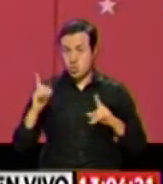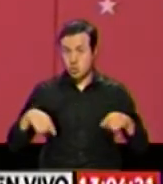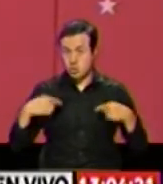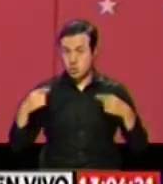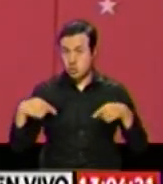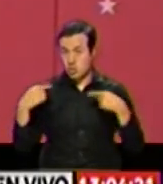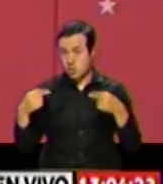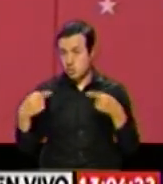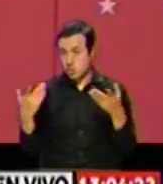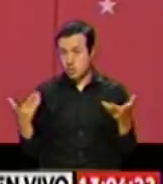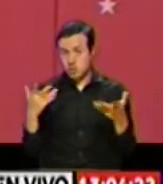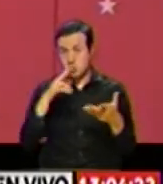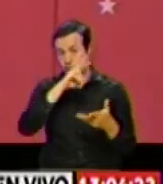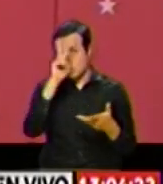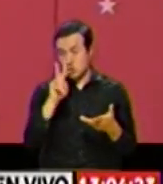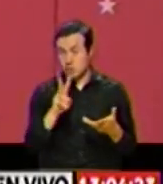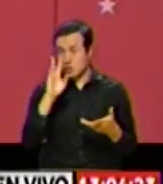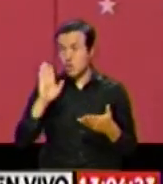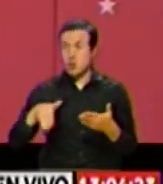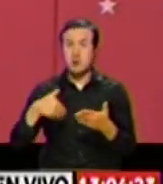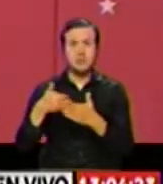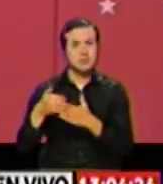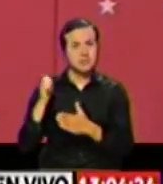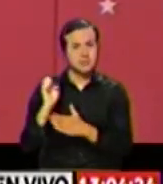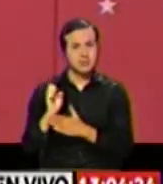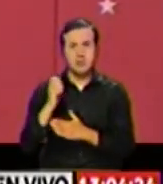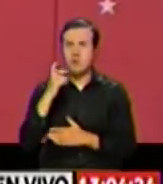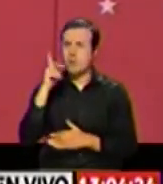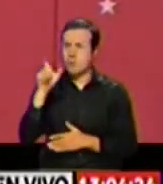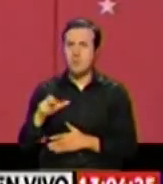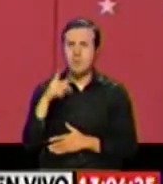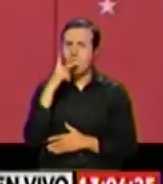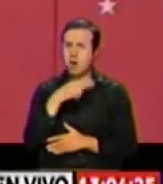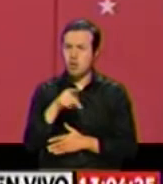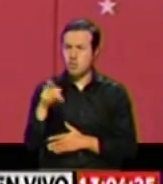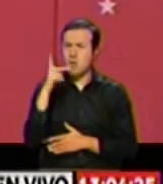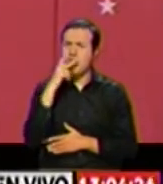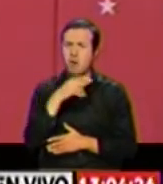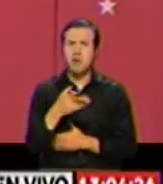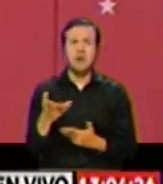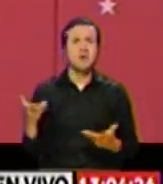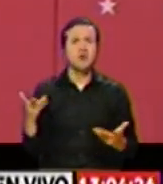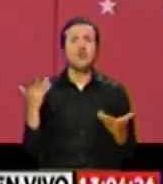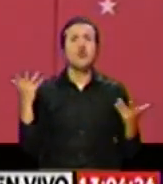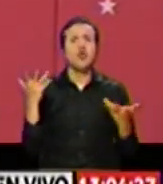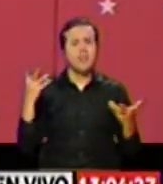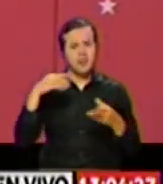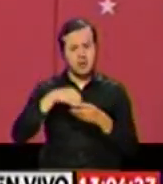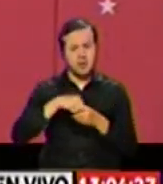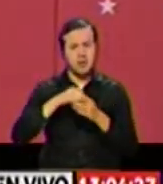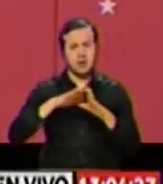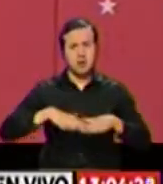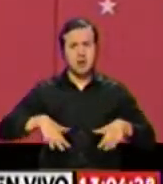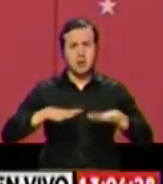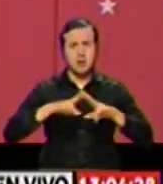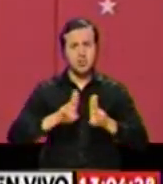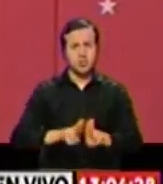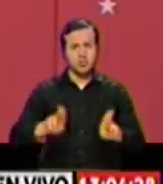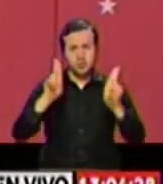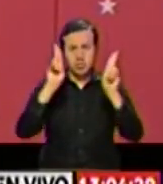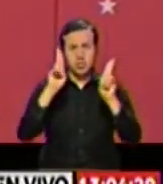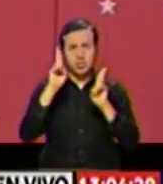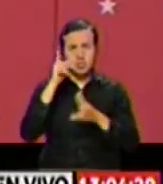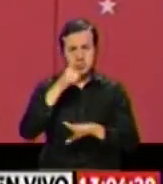diariamente desde Venezuela hasta Ecuador. Es un mentiroso y se atreve a mentir en el podio de Naciones Unidas, porque eso fue lo